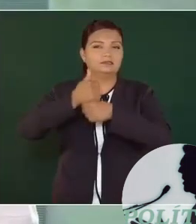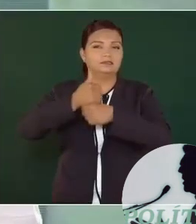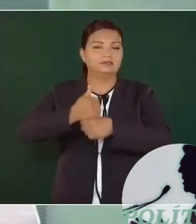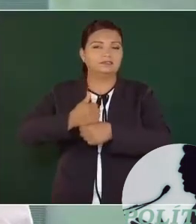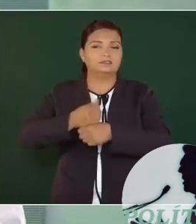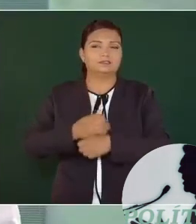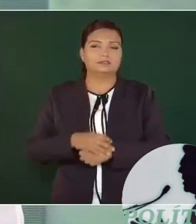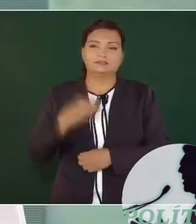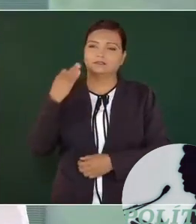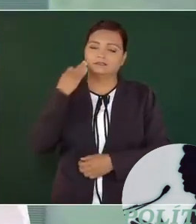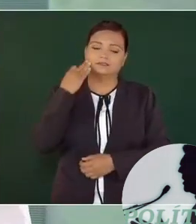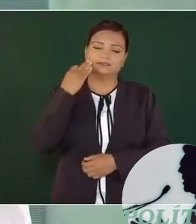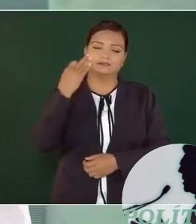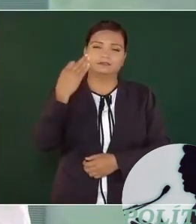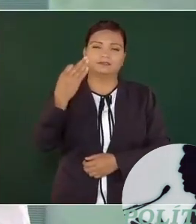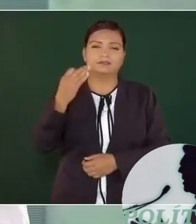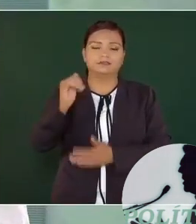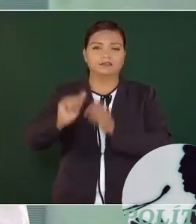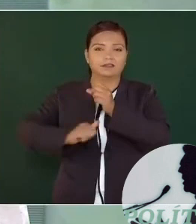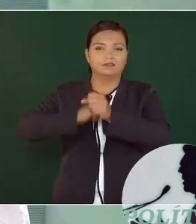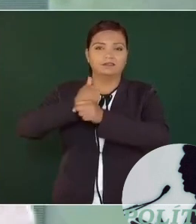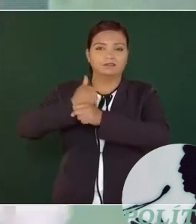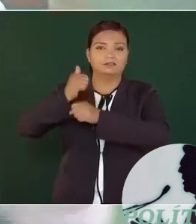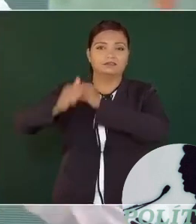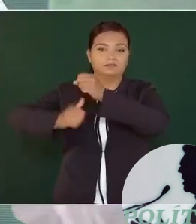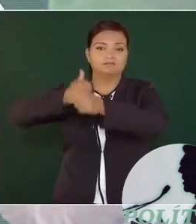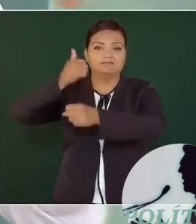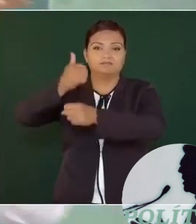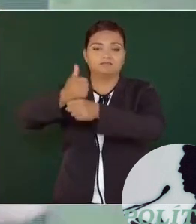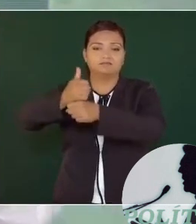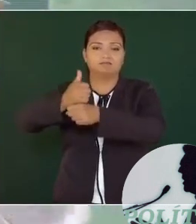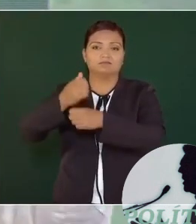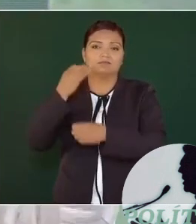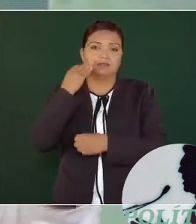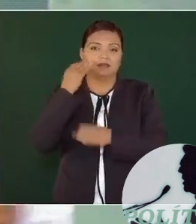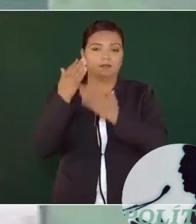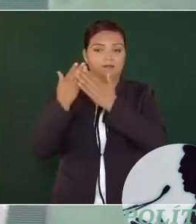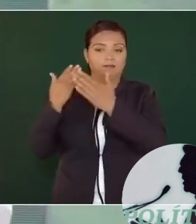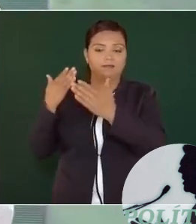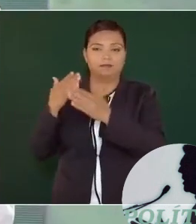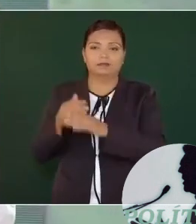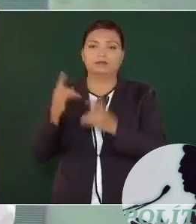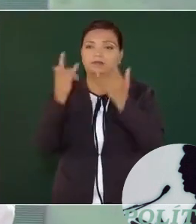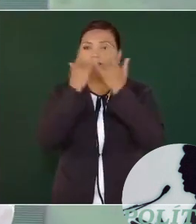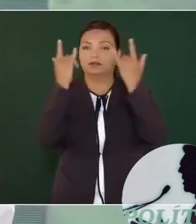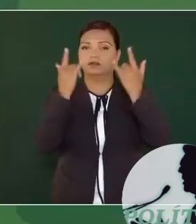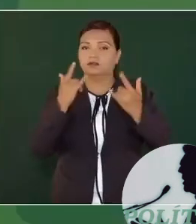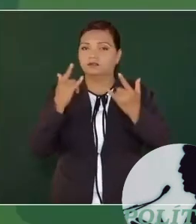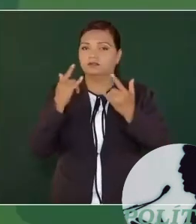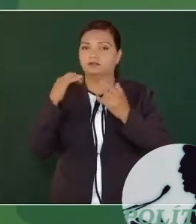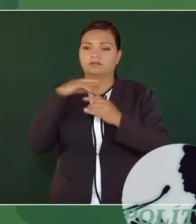durante muchos años en los tiempos recientes, en la historia